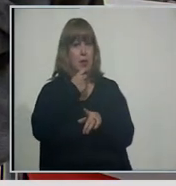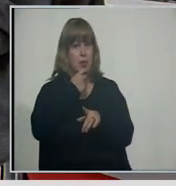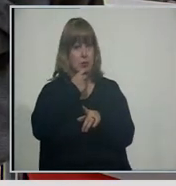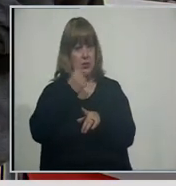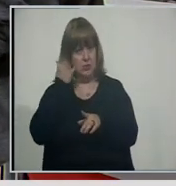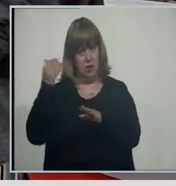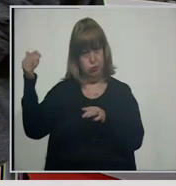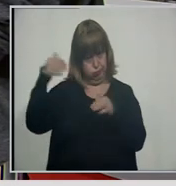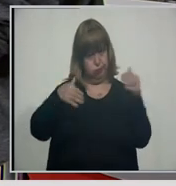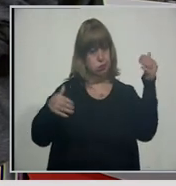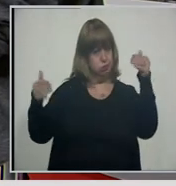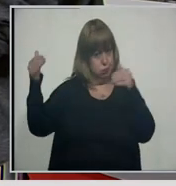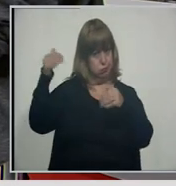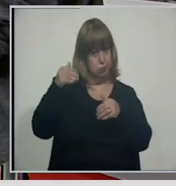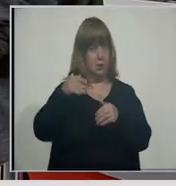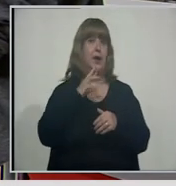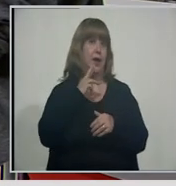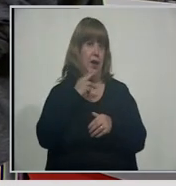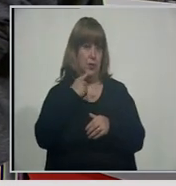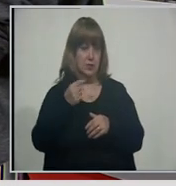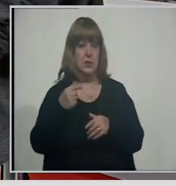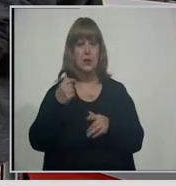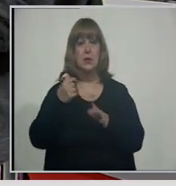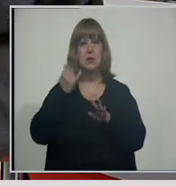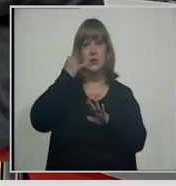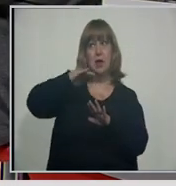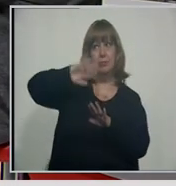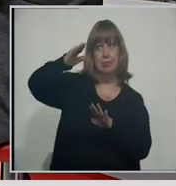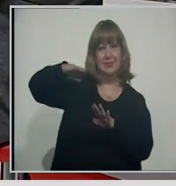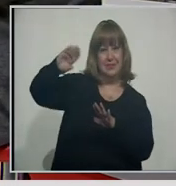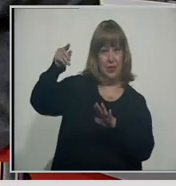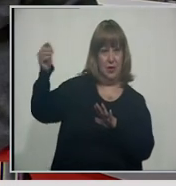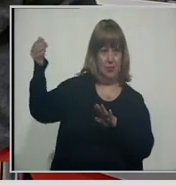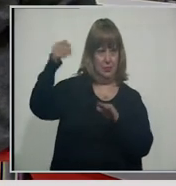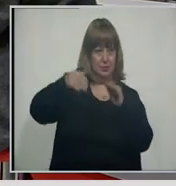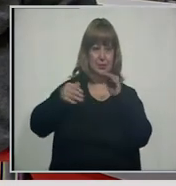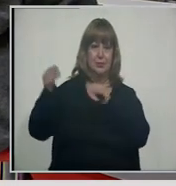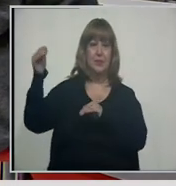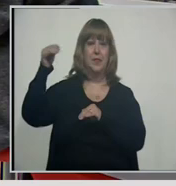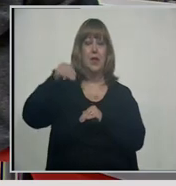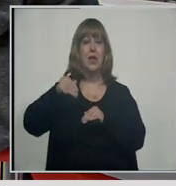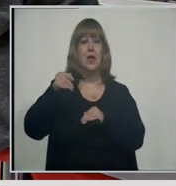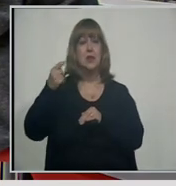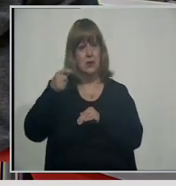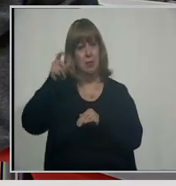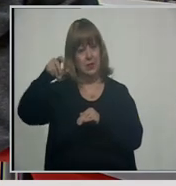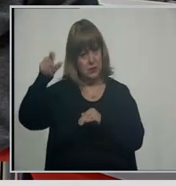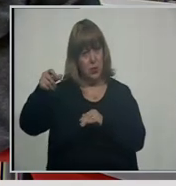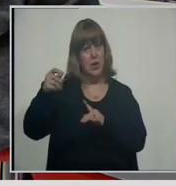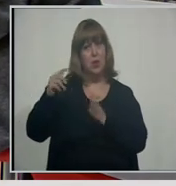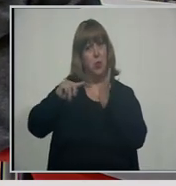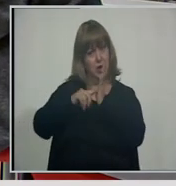en lugares por ejemplo de la precordillera mendocina con estos ciudadanos bonaerenses